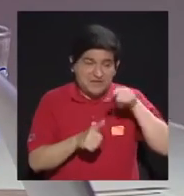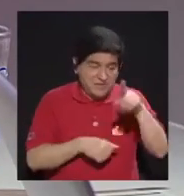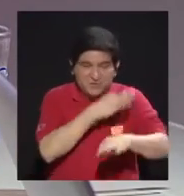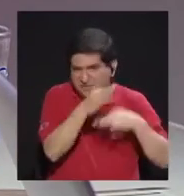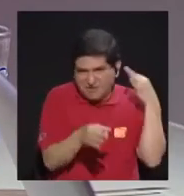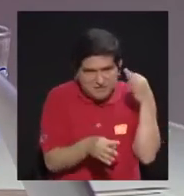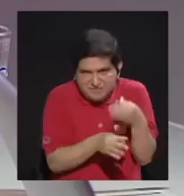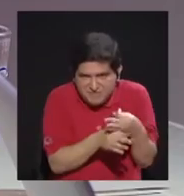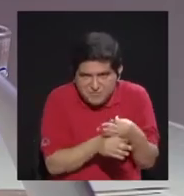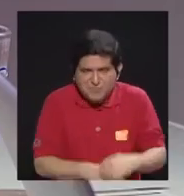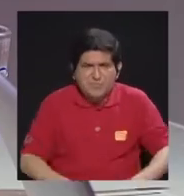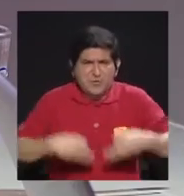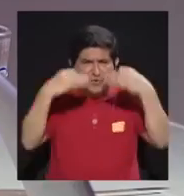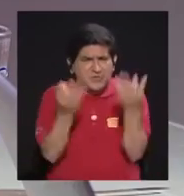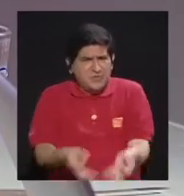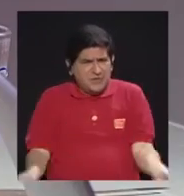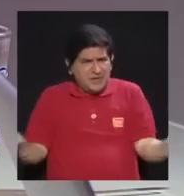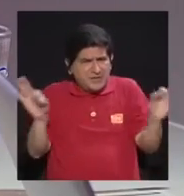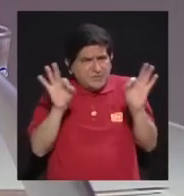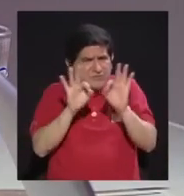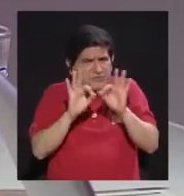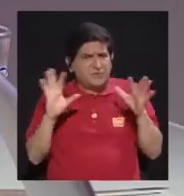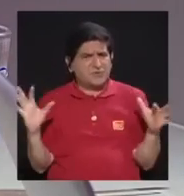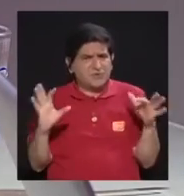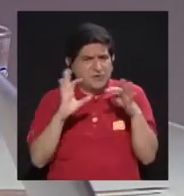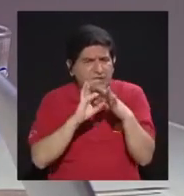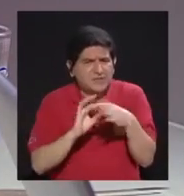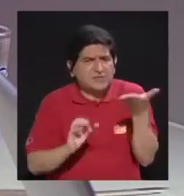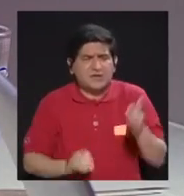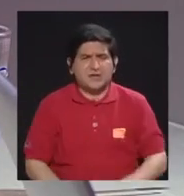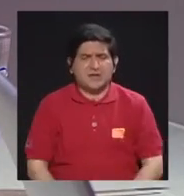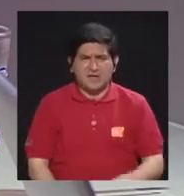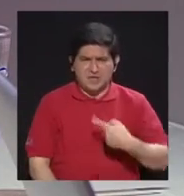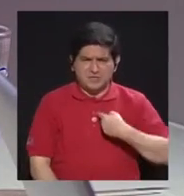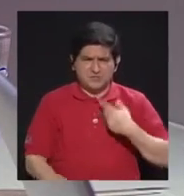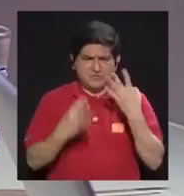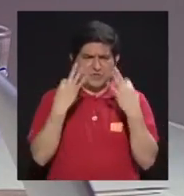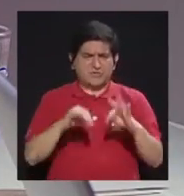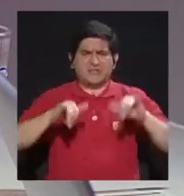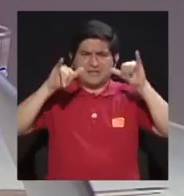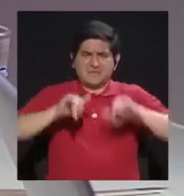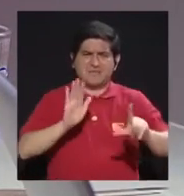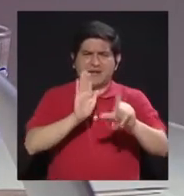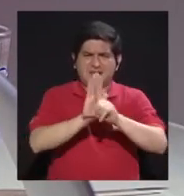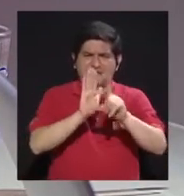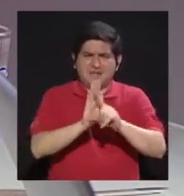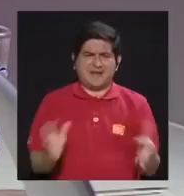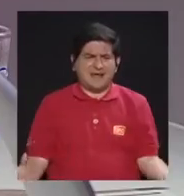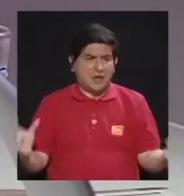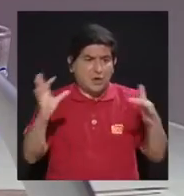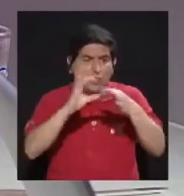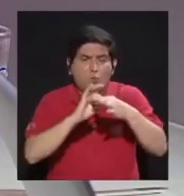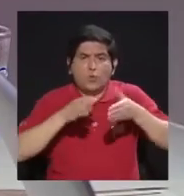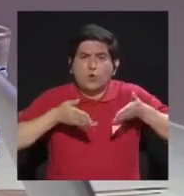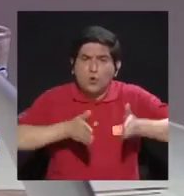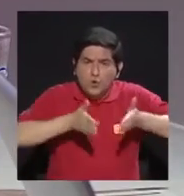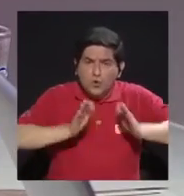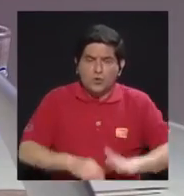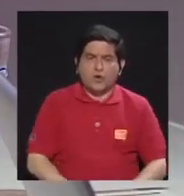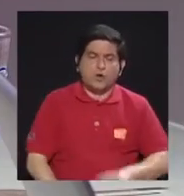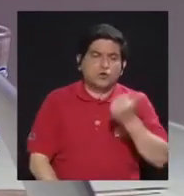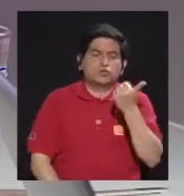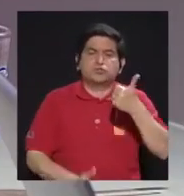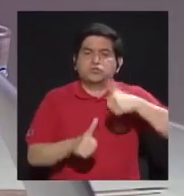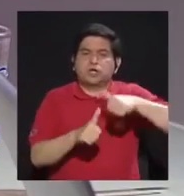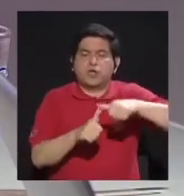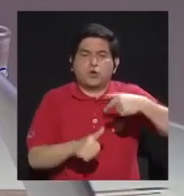como. La decisión más importante tuvo que ver con cómo podía yo mantener legalmente un vínculo con mis hijos si el otro